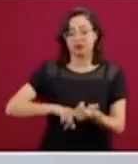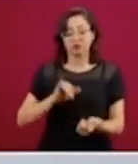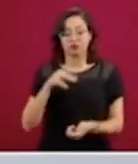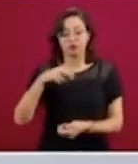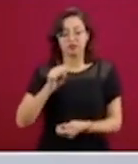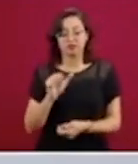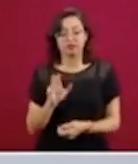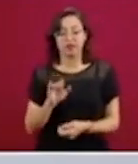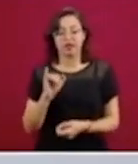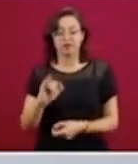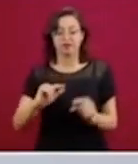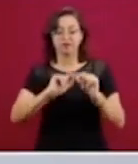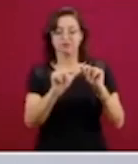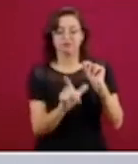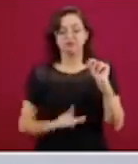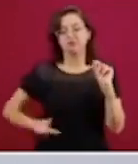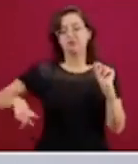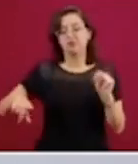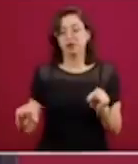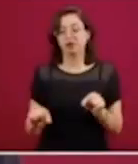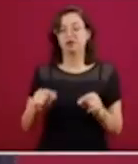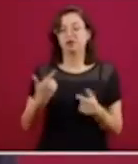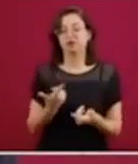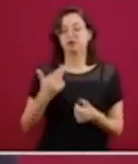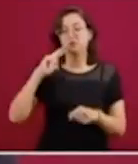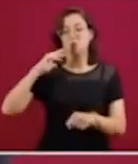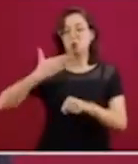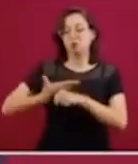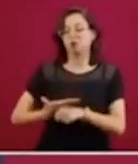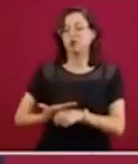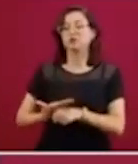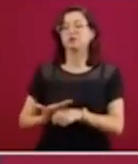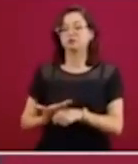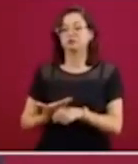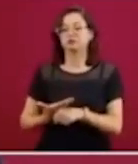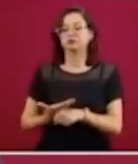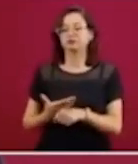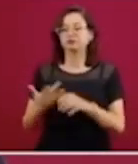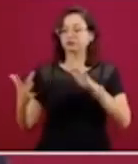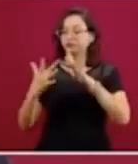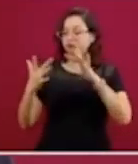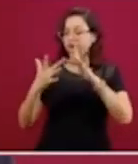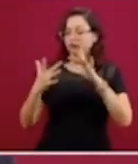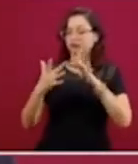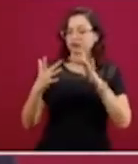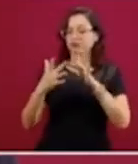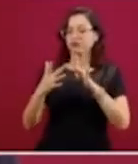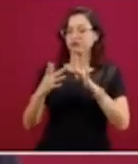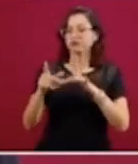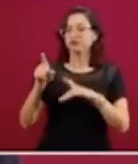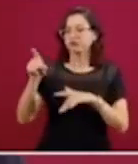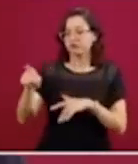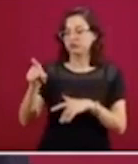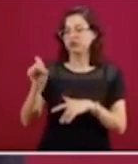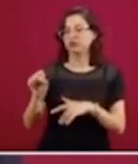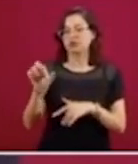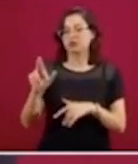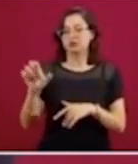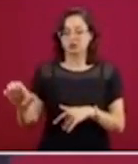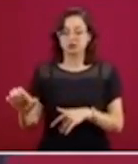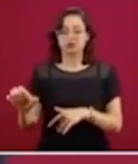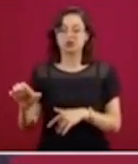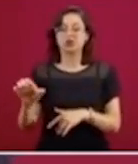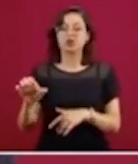el Instituto de Salud para el Bienestar, está al frente de coordinar justamente este enlace con la Cancillería y